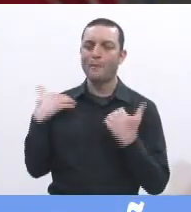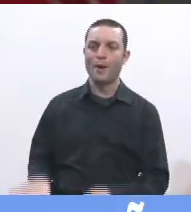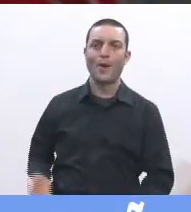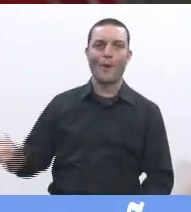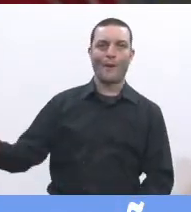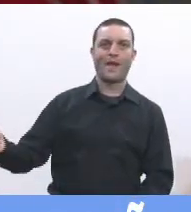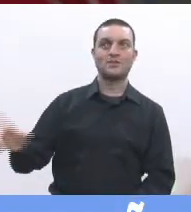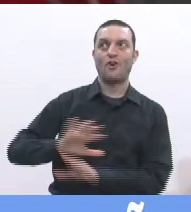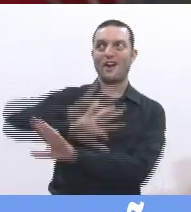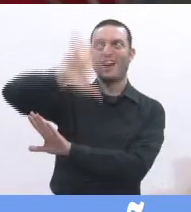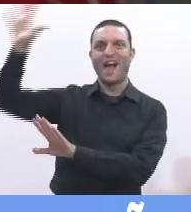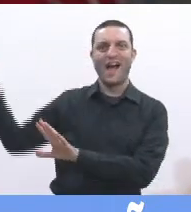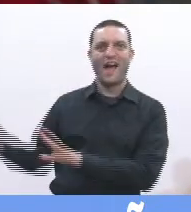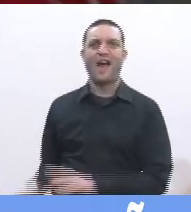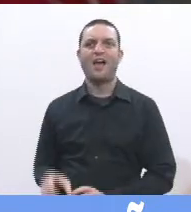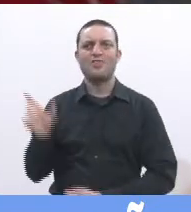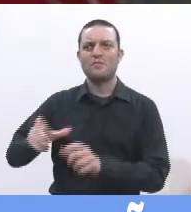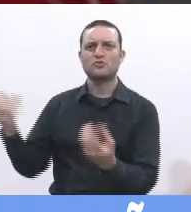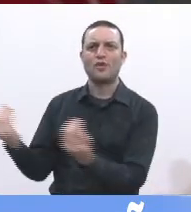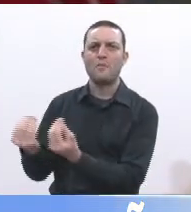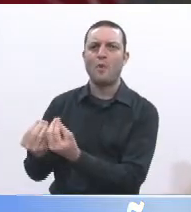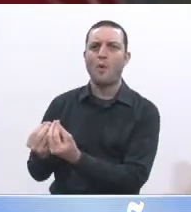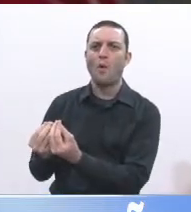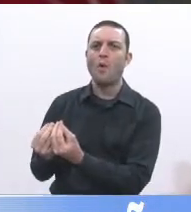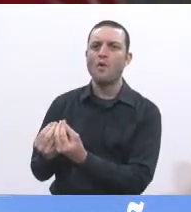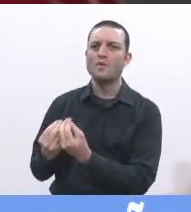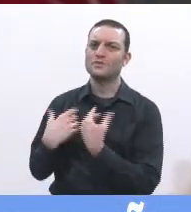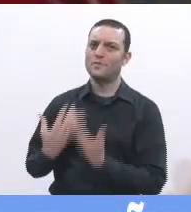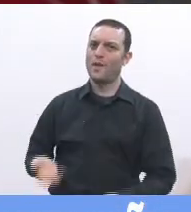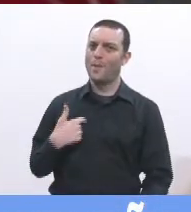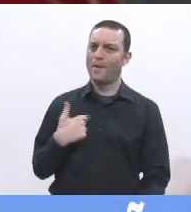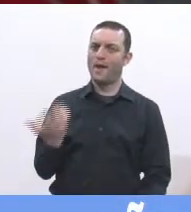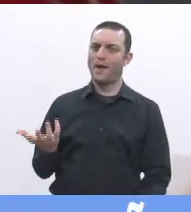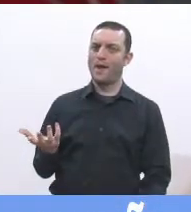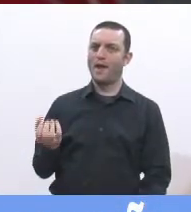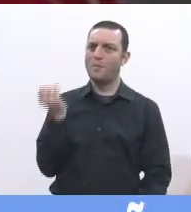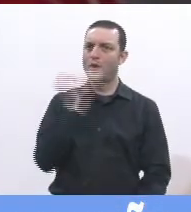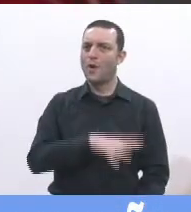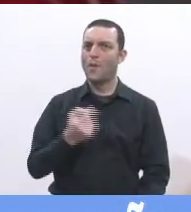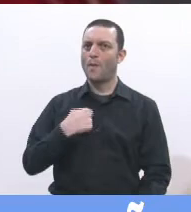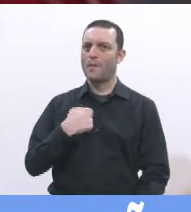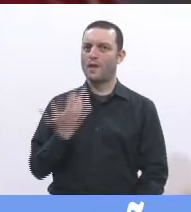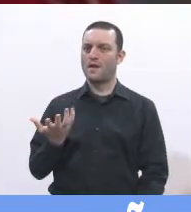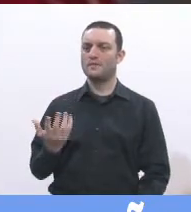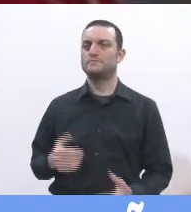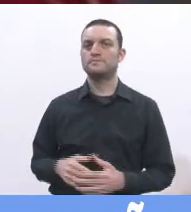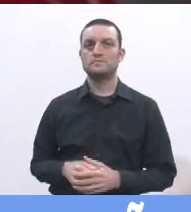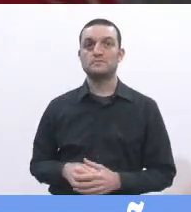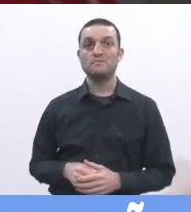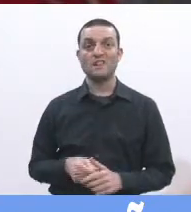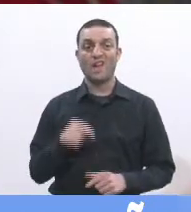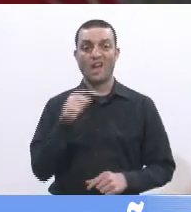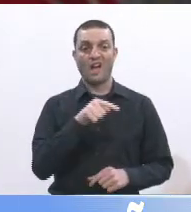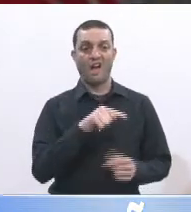Y lo poco que le dejo de recursos de ese distrito que daño, no se lo doy más de